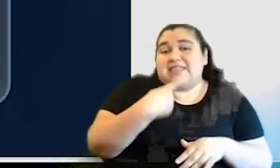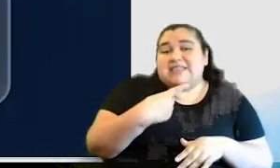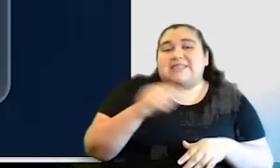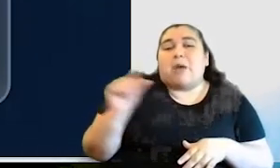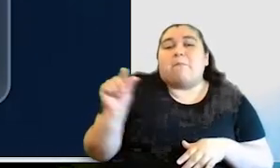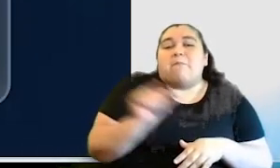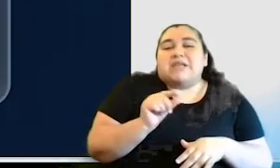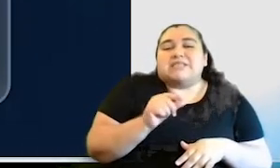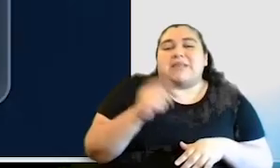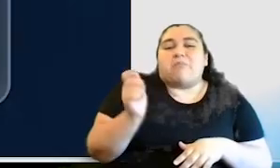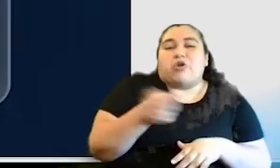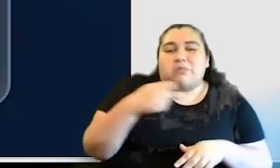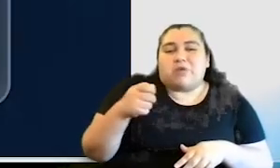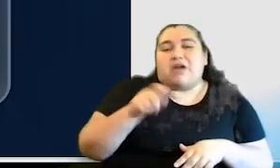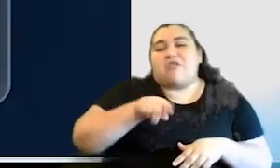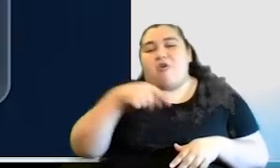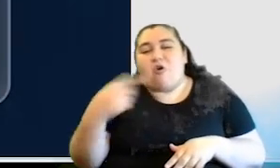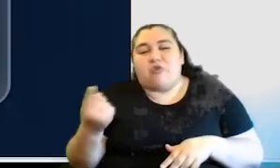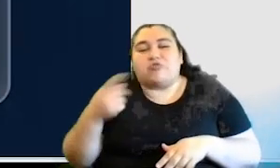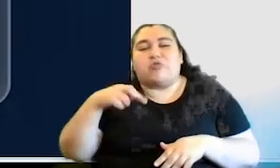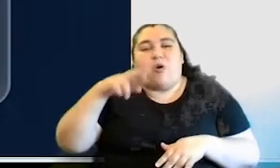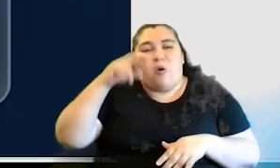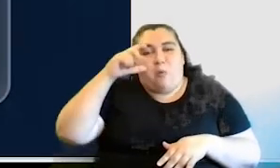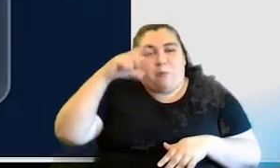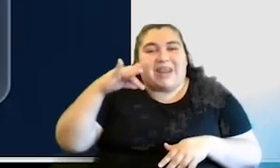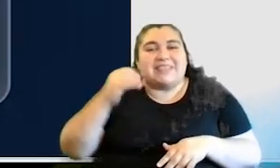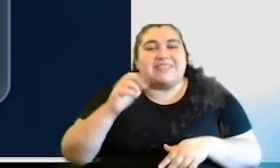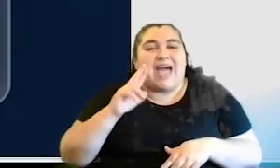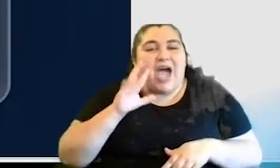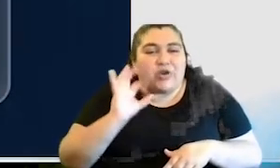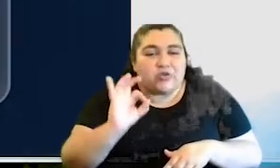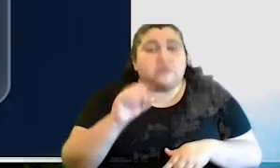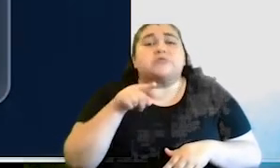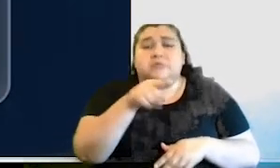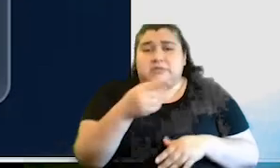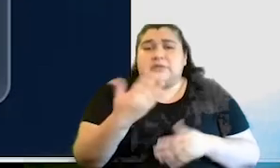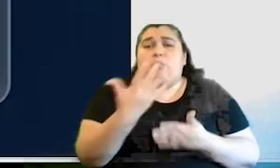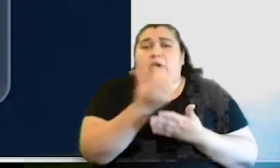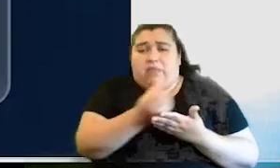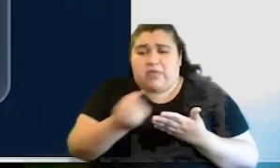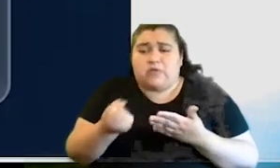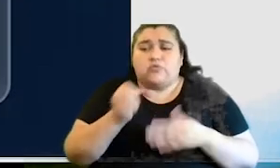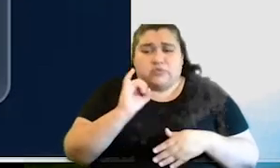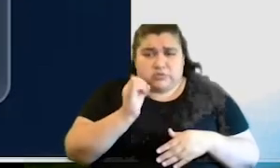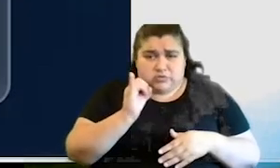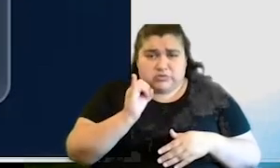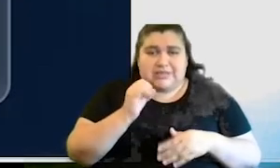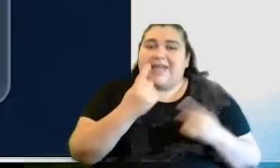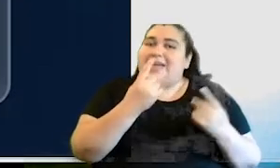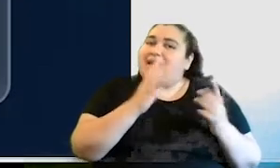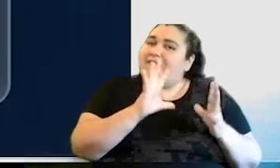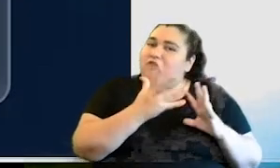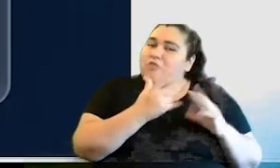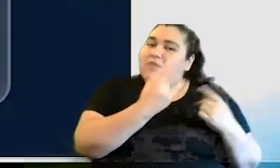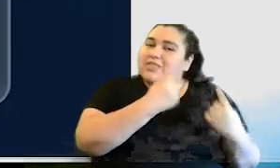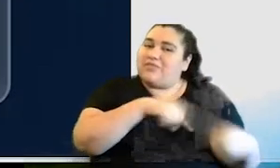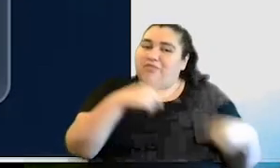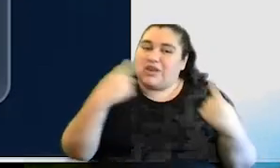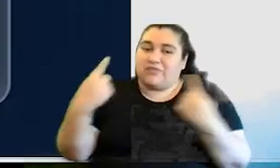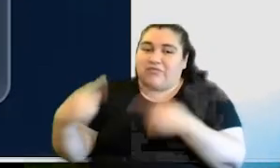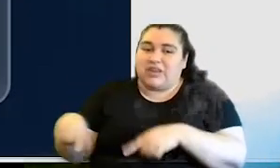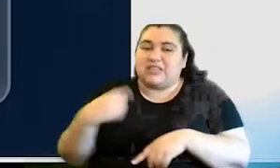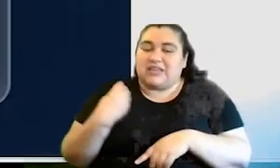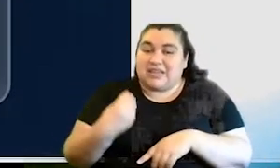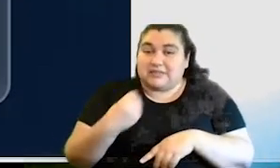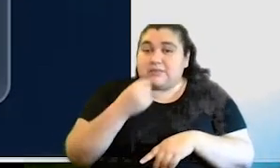no dice préstamo prendario, o sea que solo podría deducir intereses de préstamos hipotecarios. Distinto es, por ejemplo, en la evaluación de lo que es